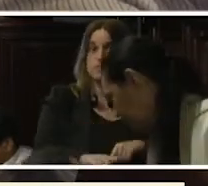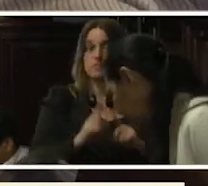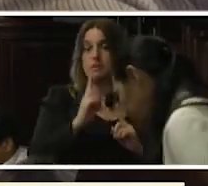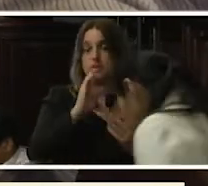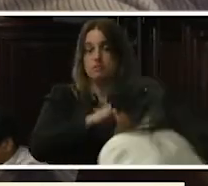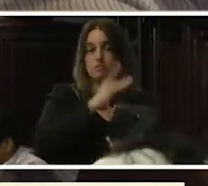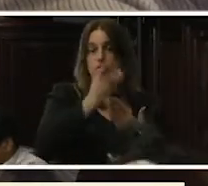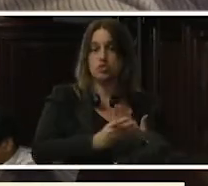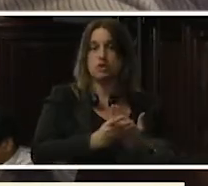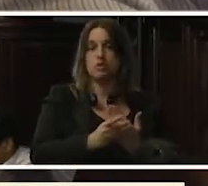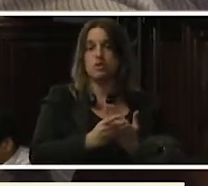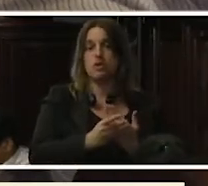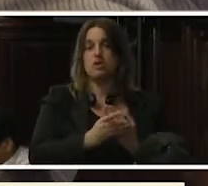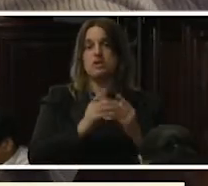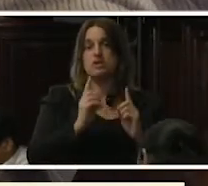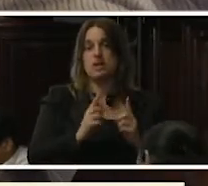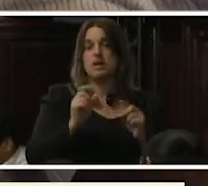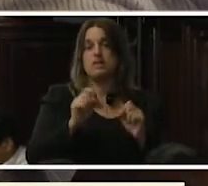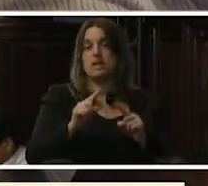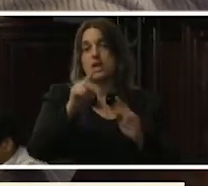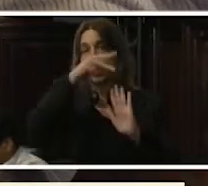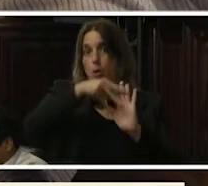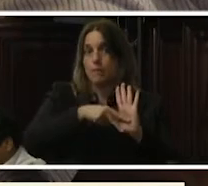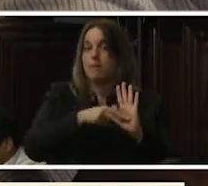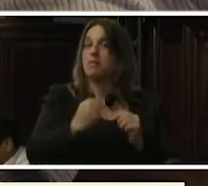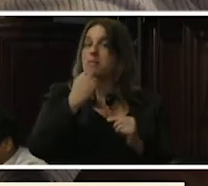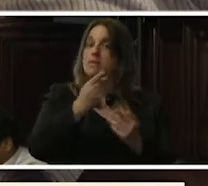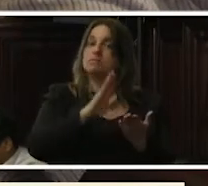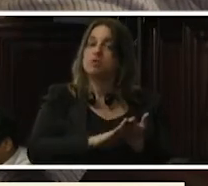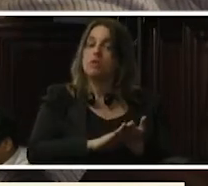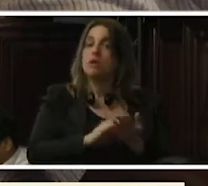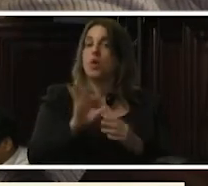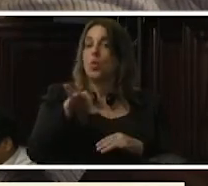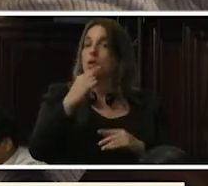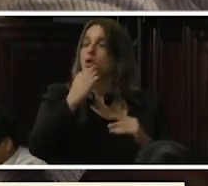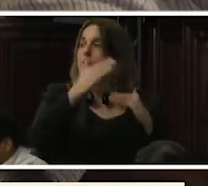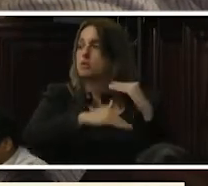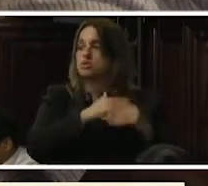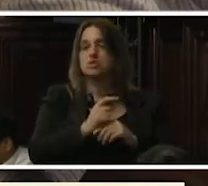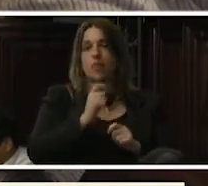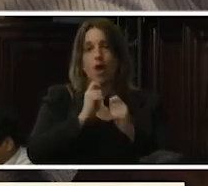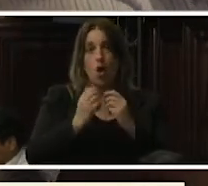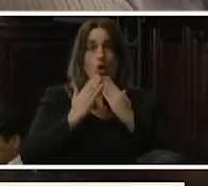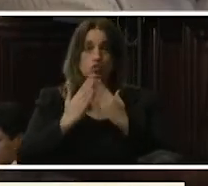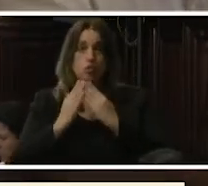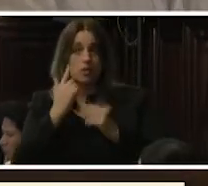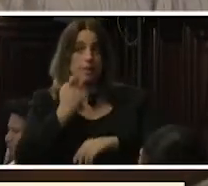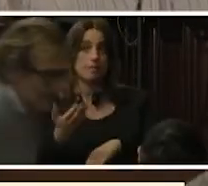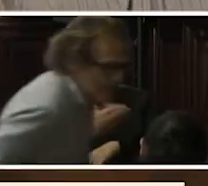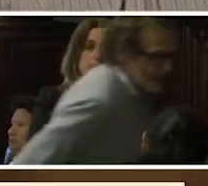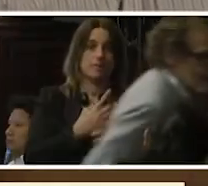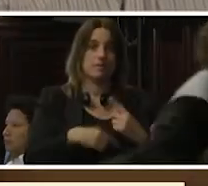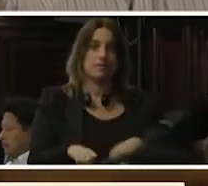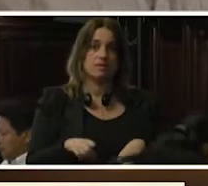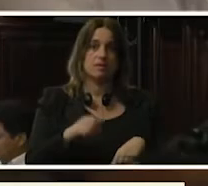proyectos de las mencionadas normas surtieron del único proceso de consulta previa de normas de esta índole en la